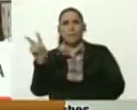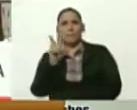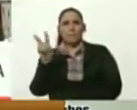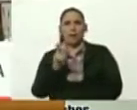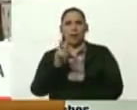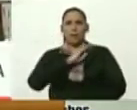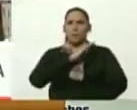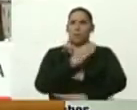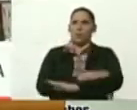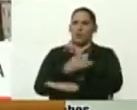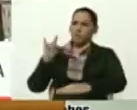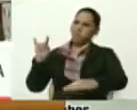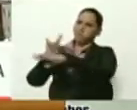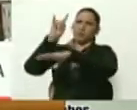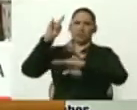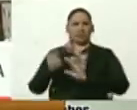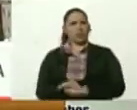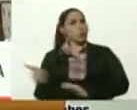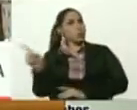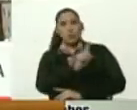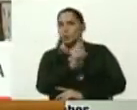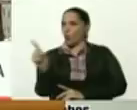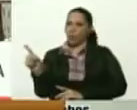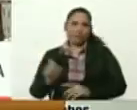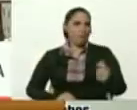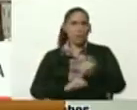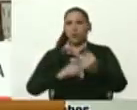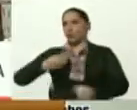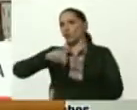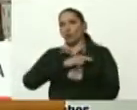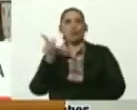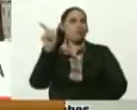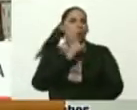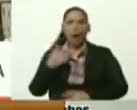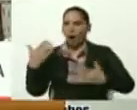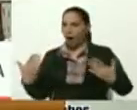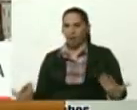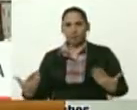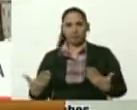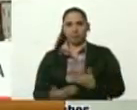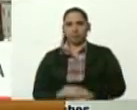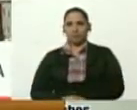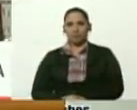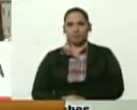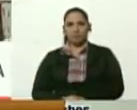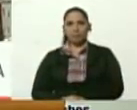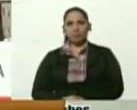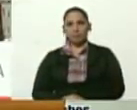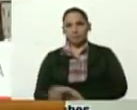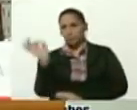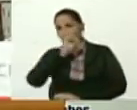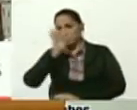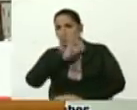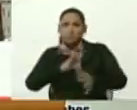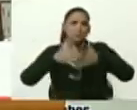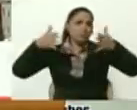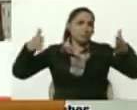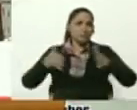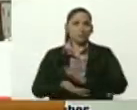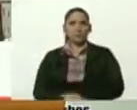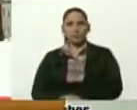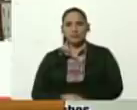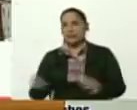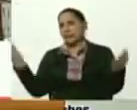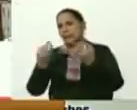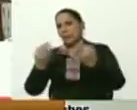nacionales, traicionemos. No cuenten con nosotros para tamaña cochinada.